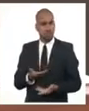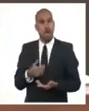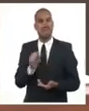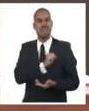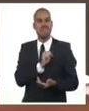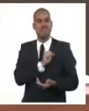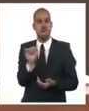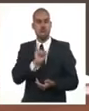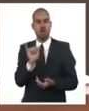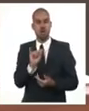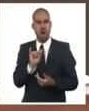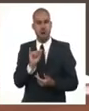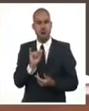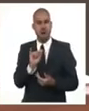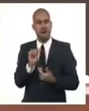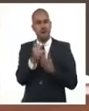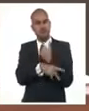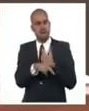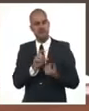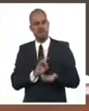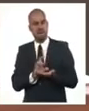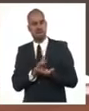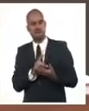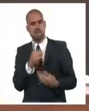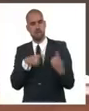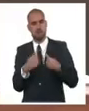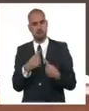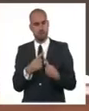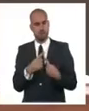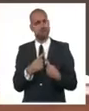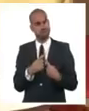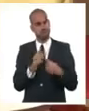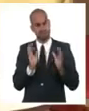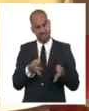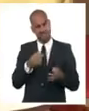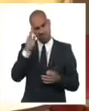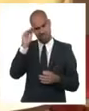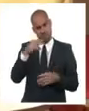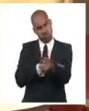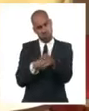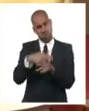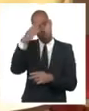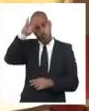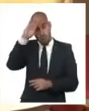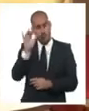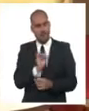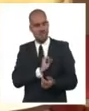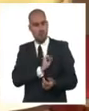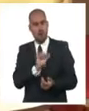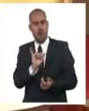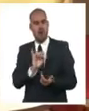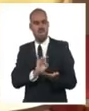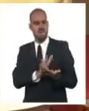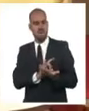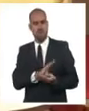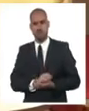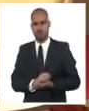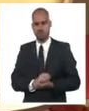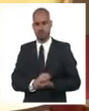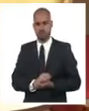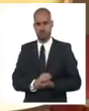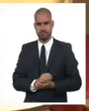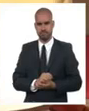Cuba, a pesar del fuerte reclamo regional existente a que se le pusiera fin a las exclusiones